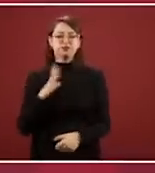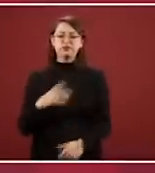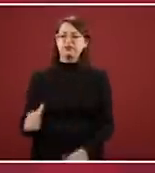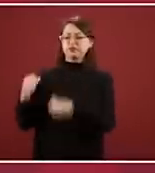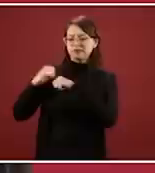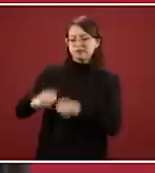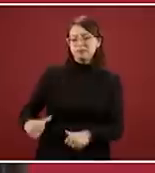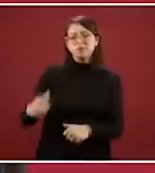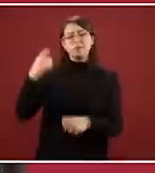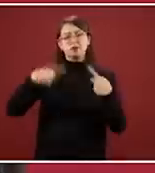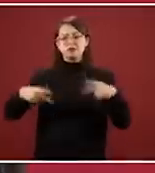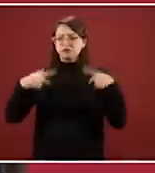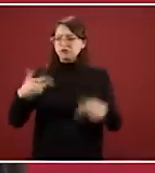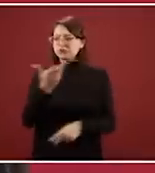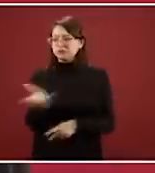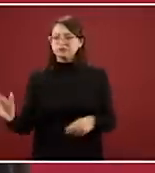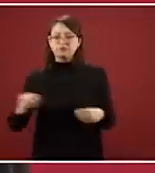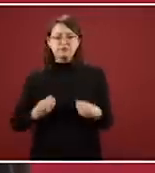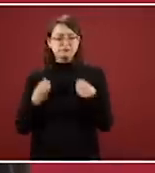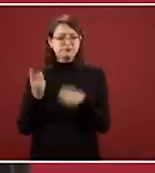la gente.